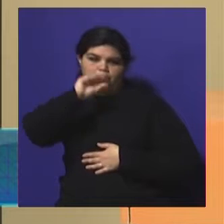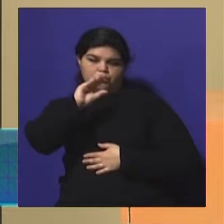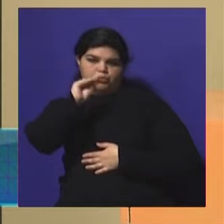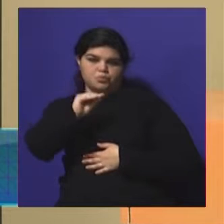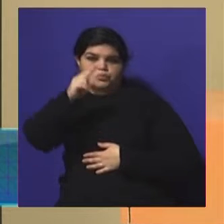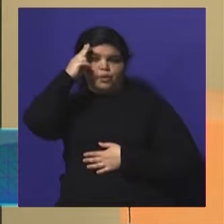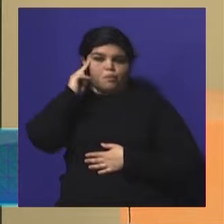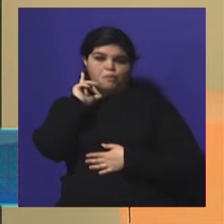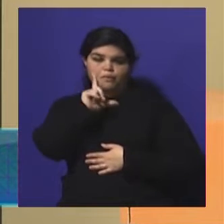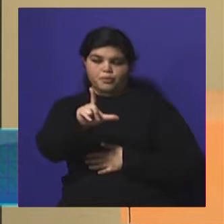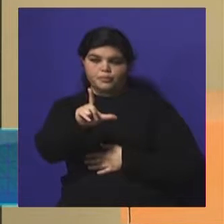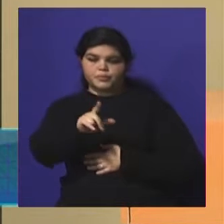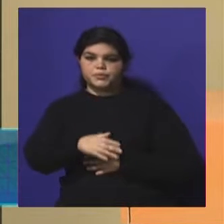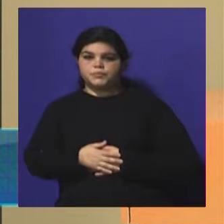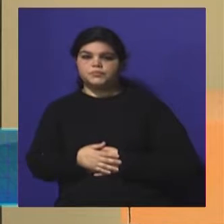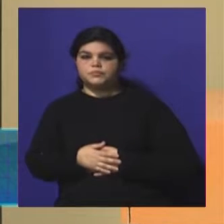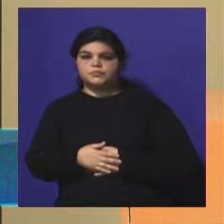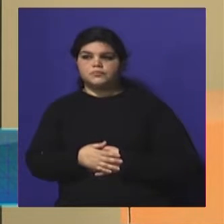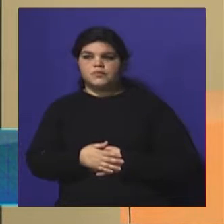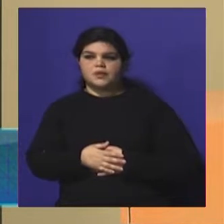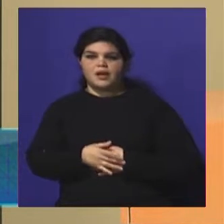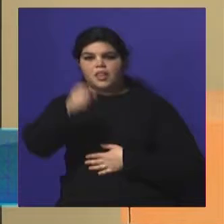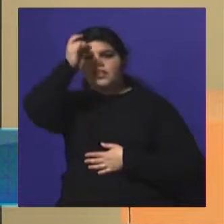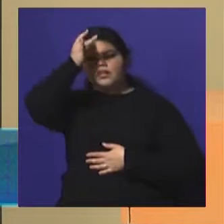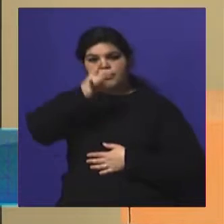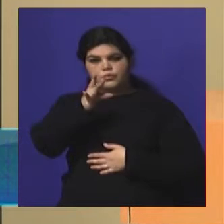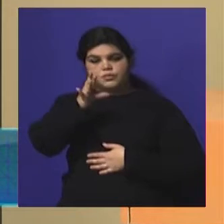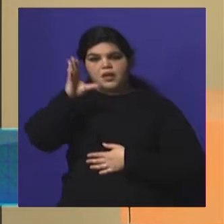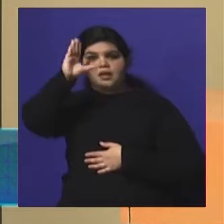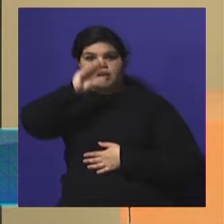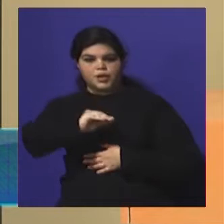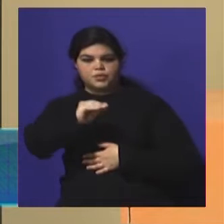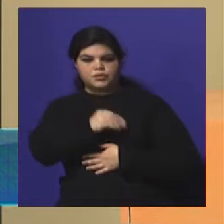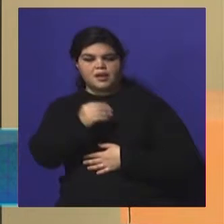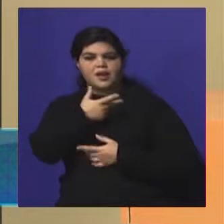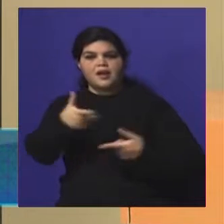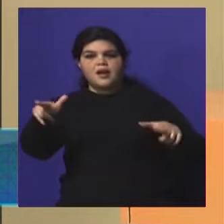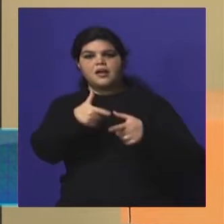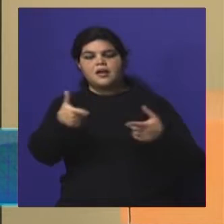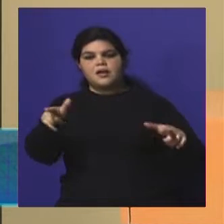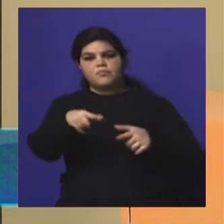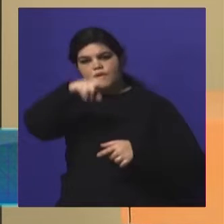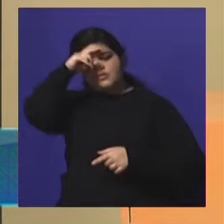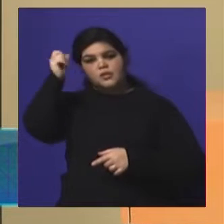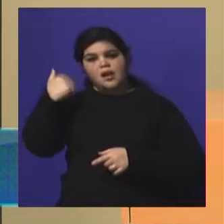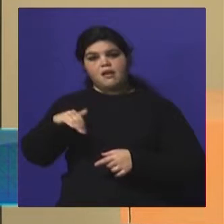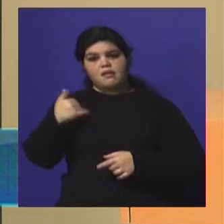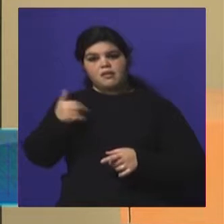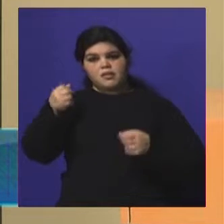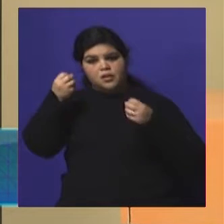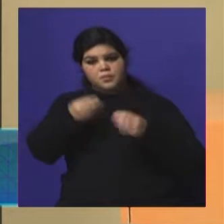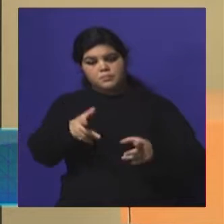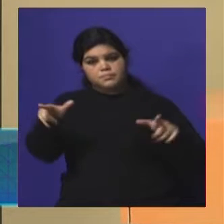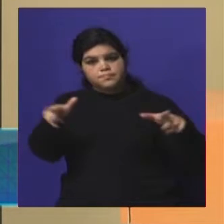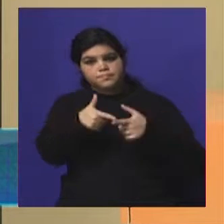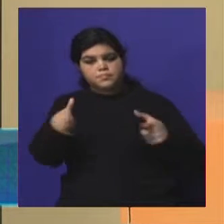9 de julio, cuando se hicieron las 0 horas y se empieza a cantar el himno nacional argentino, uno podía